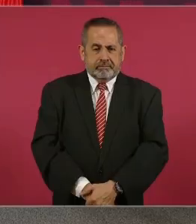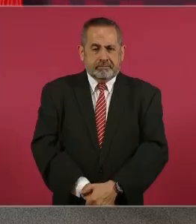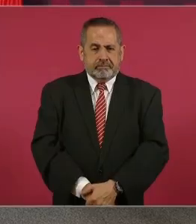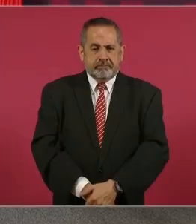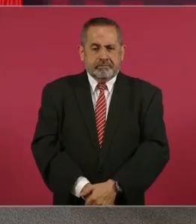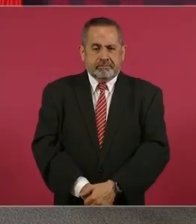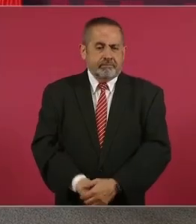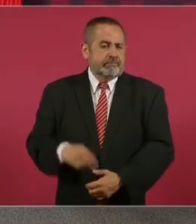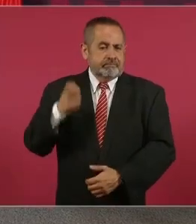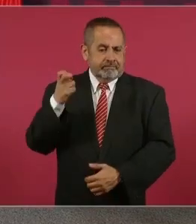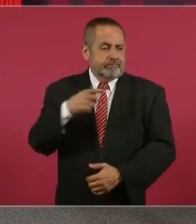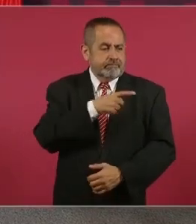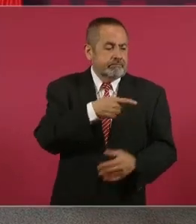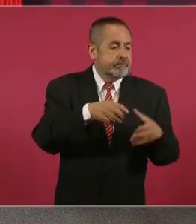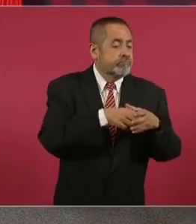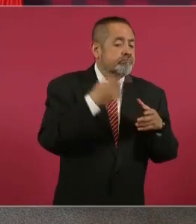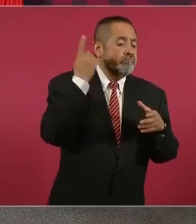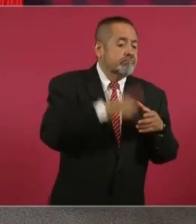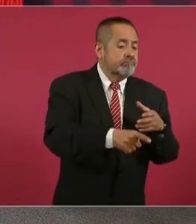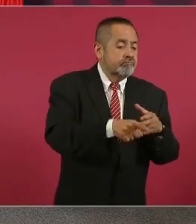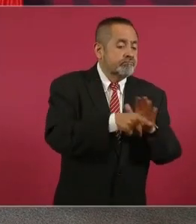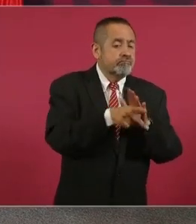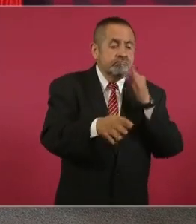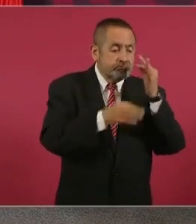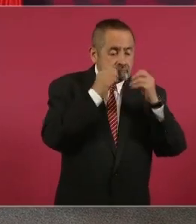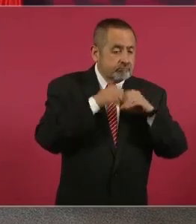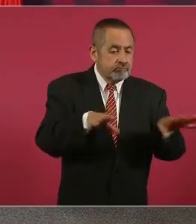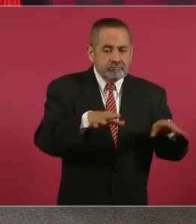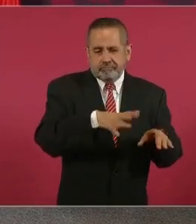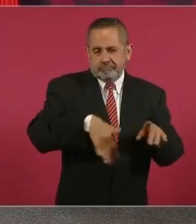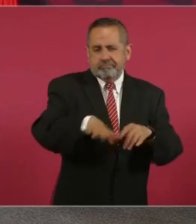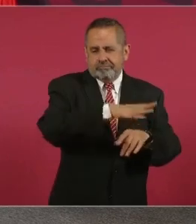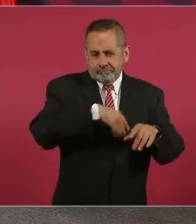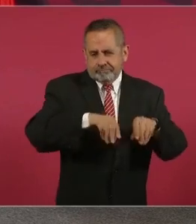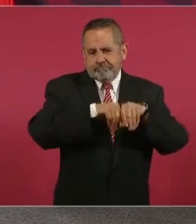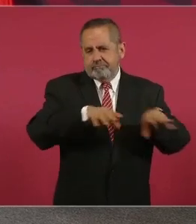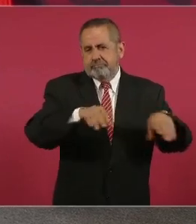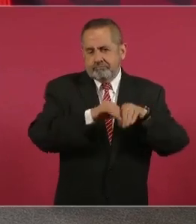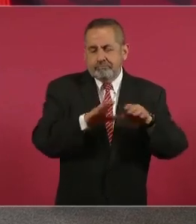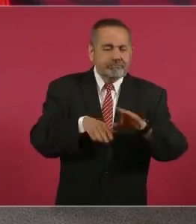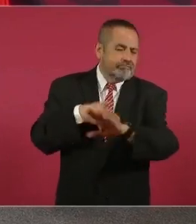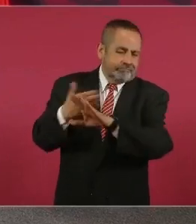Esa debe ser la línea en todos los medios de información